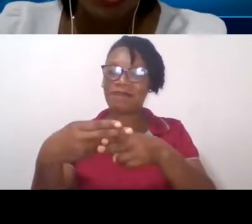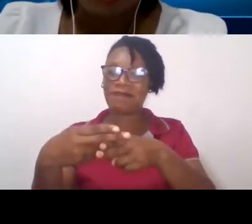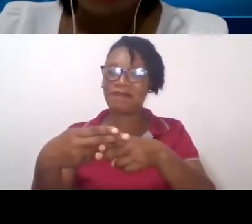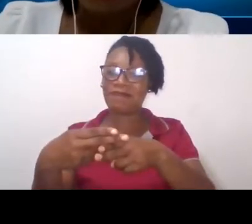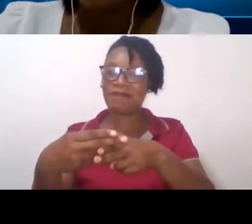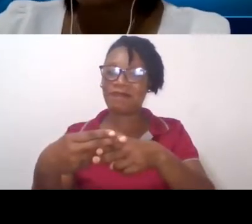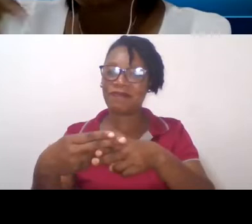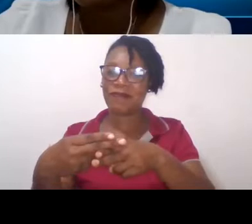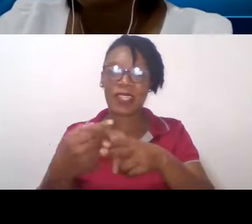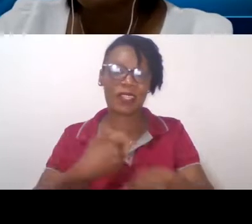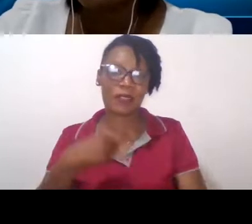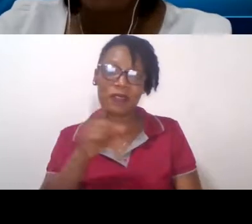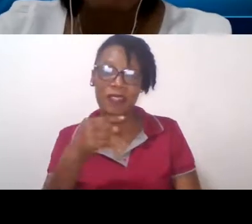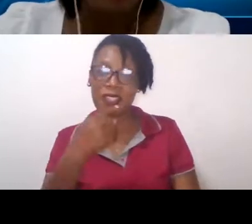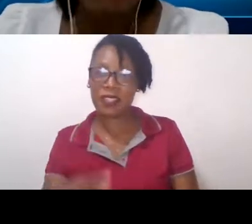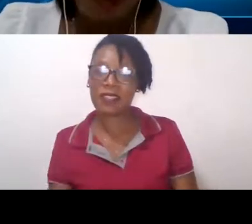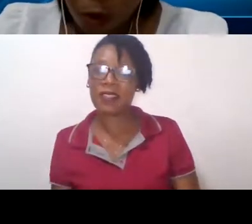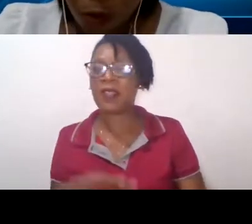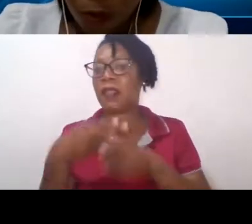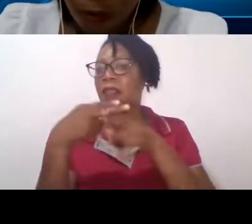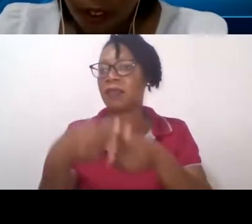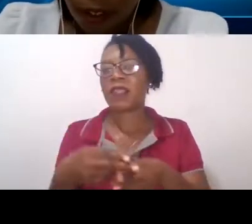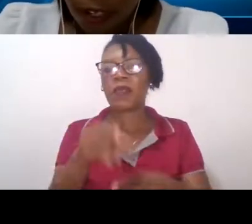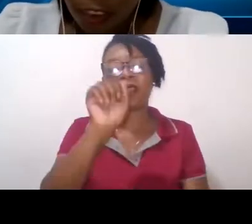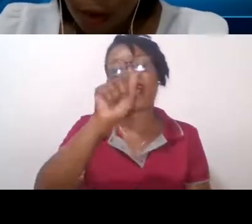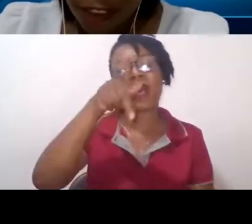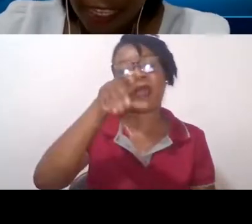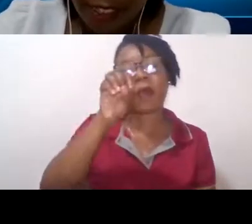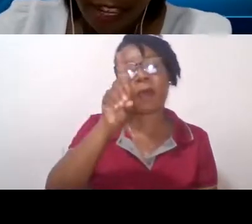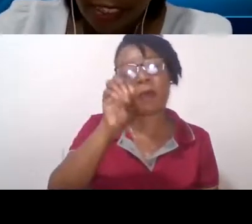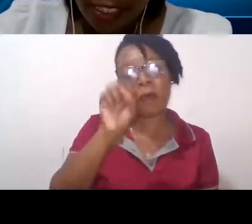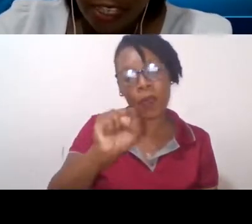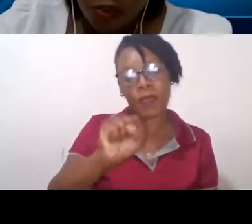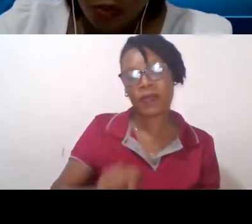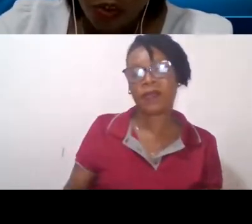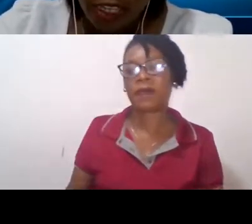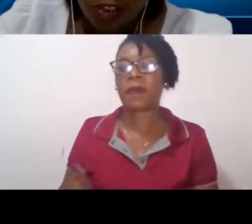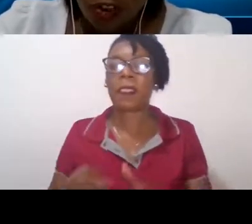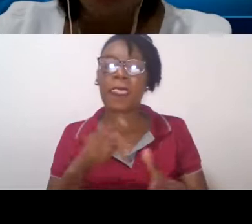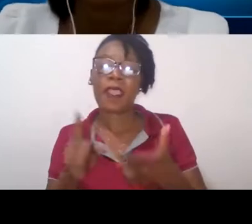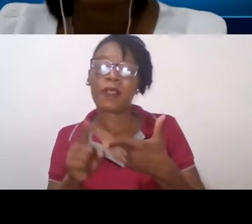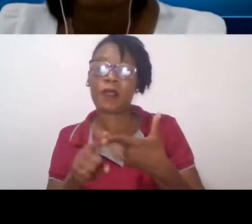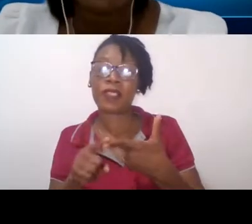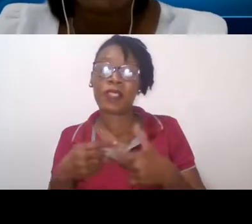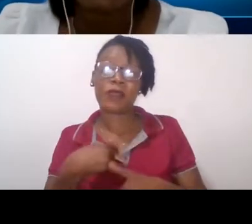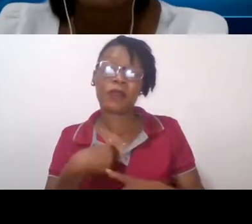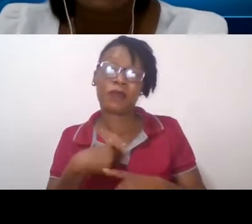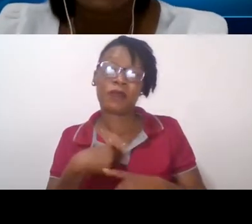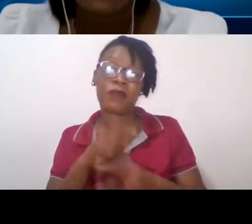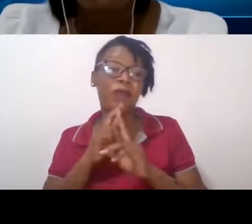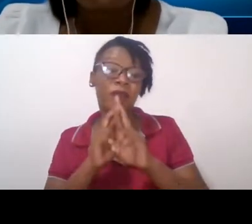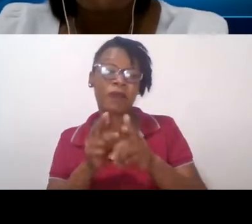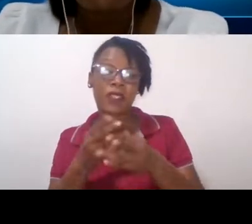dimos y les empiezan a poner apodos. Entonces, la solución que yo opté